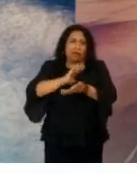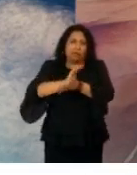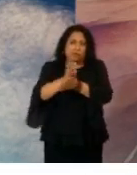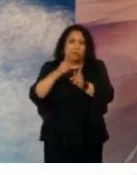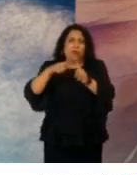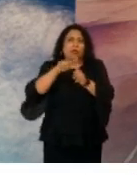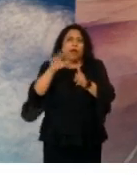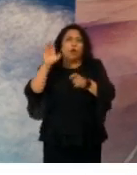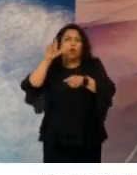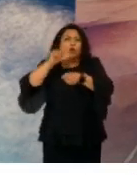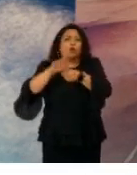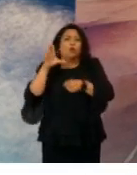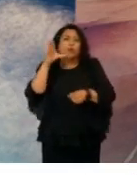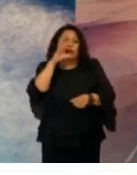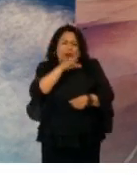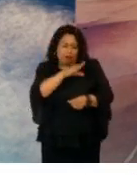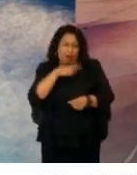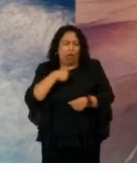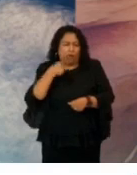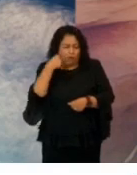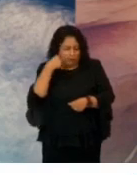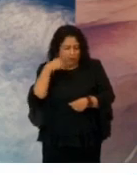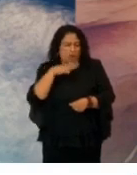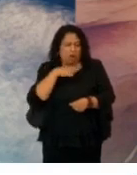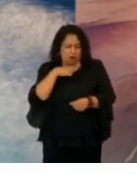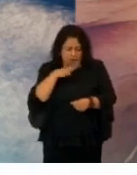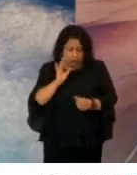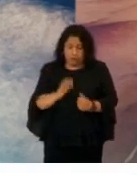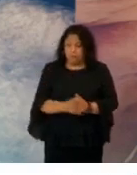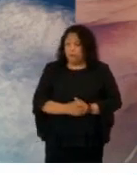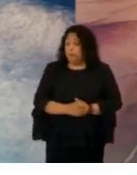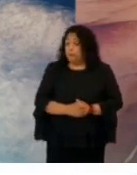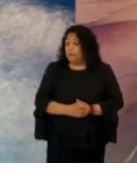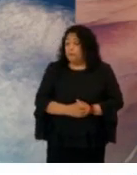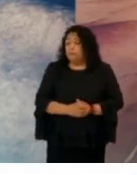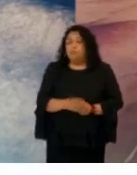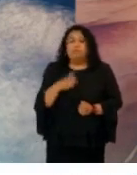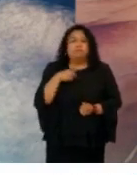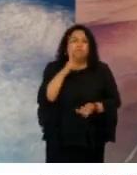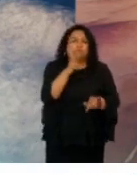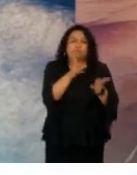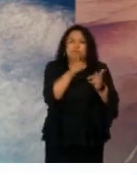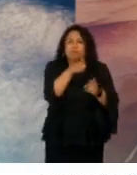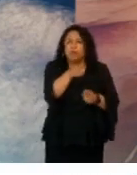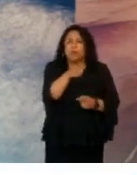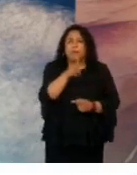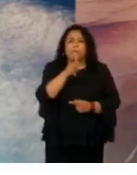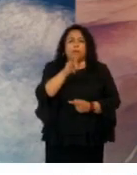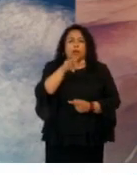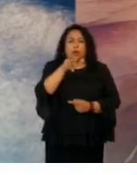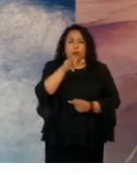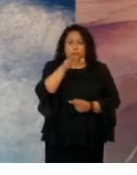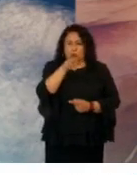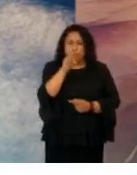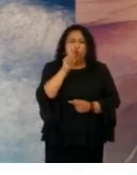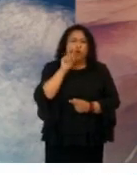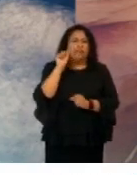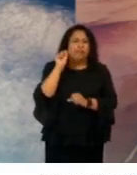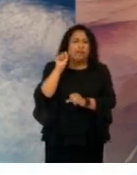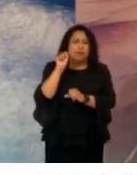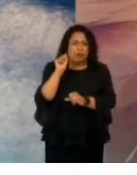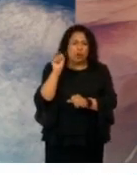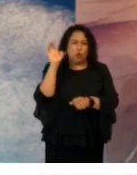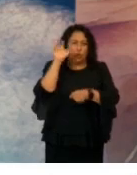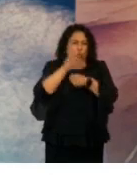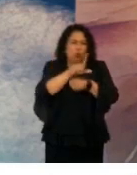para las culturas afros, ¿no? Hablando con Paula Moreno, una que fue ministra de Cultura en Colombia,